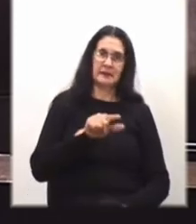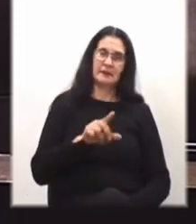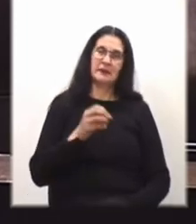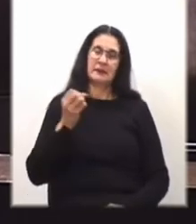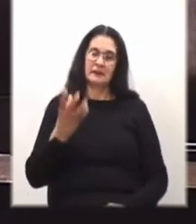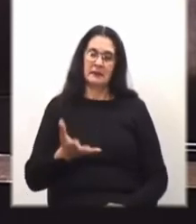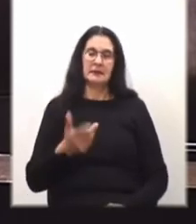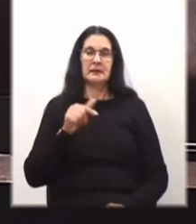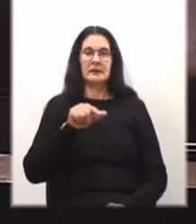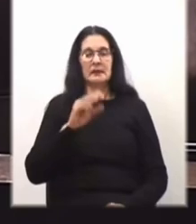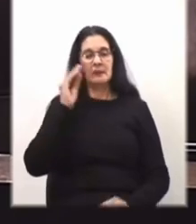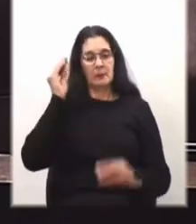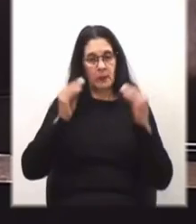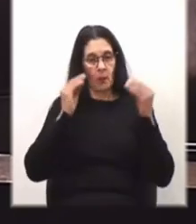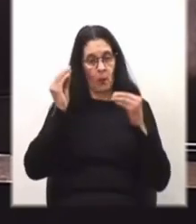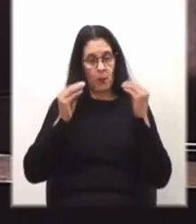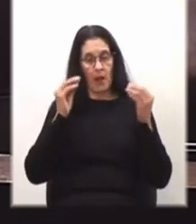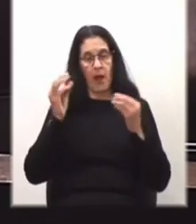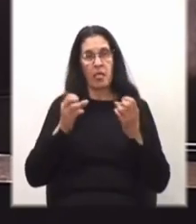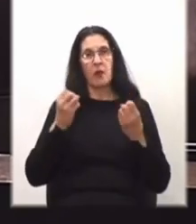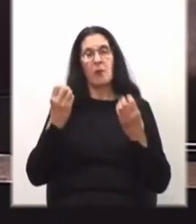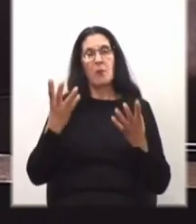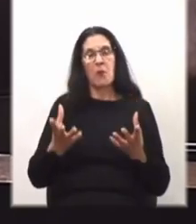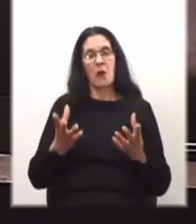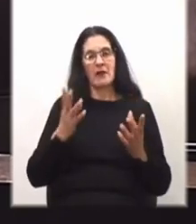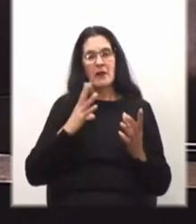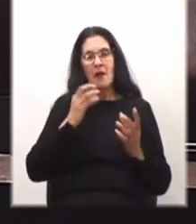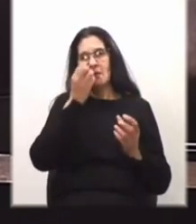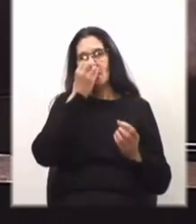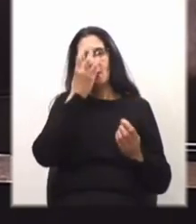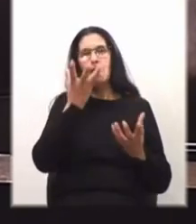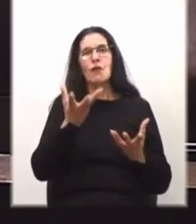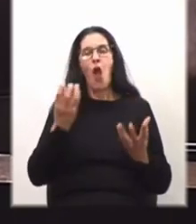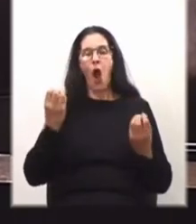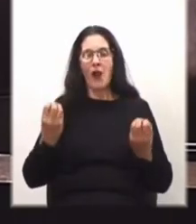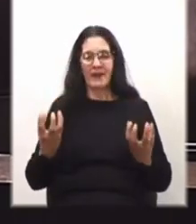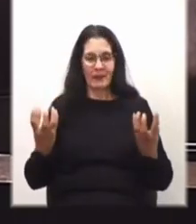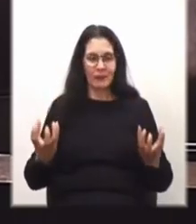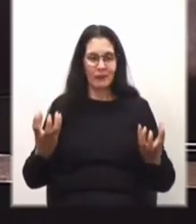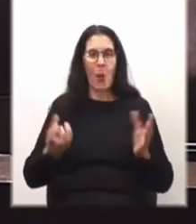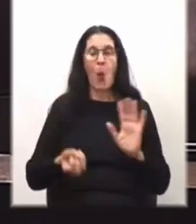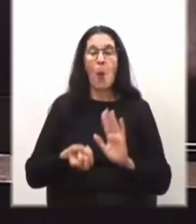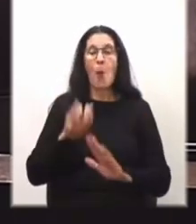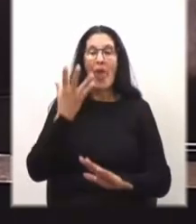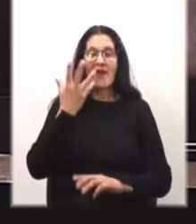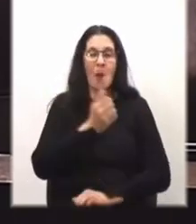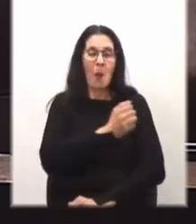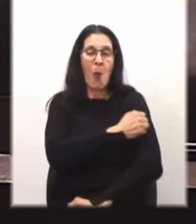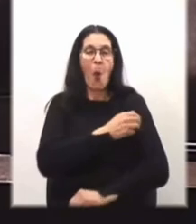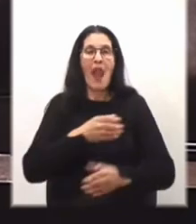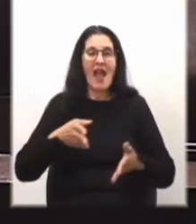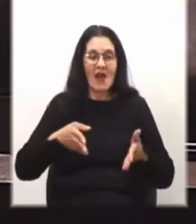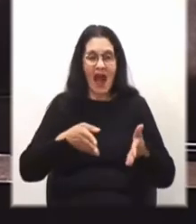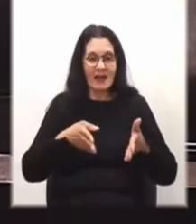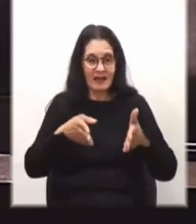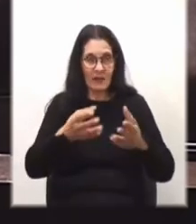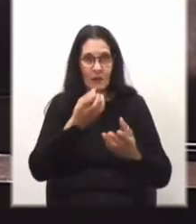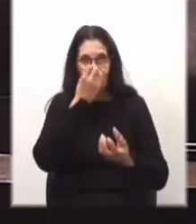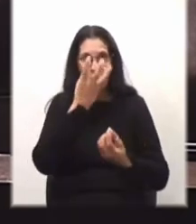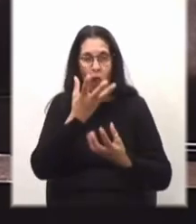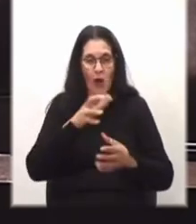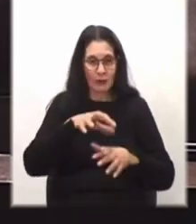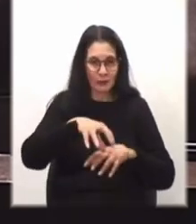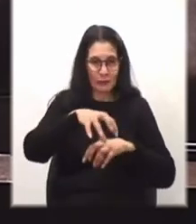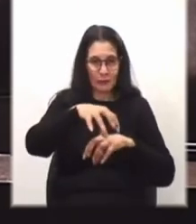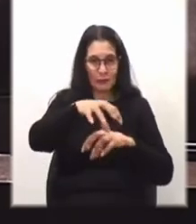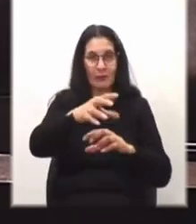estaba preocupado porque había plantado flores nuevas en todos los canteros de Boulevard, y entonces parte del